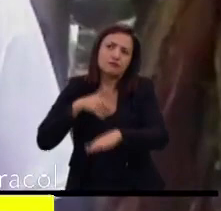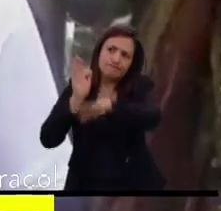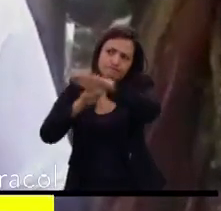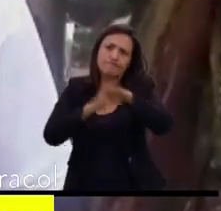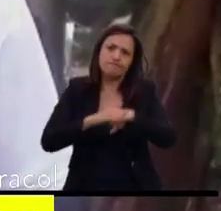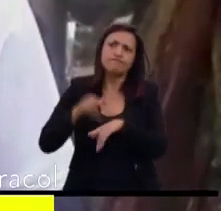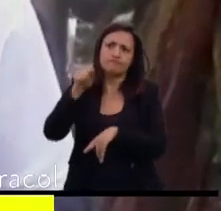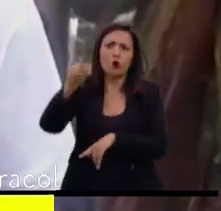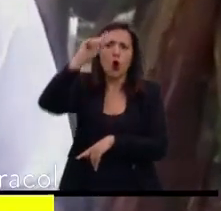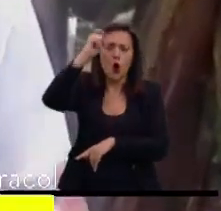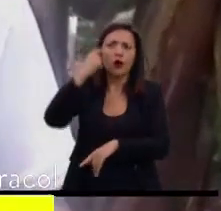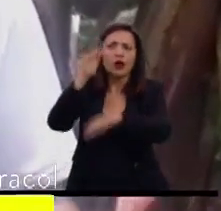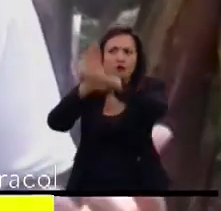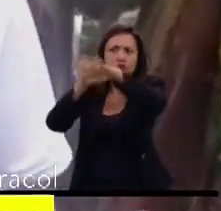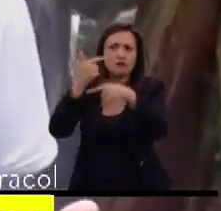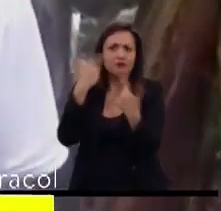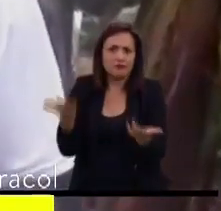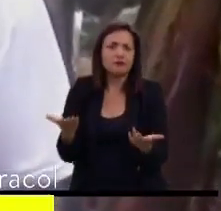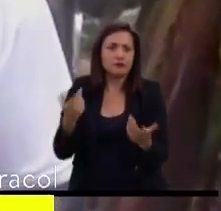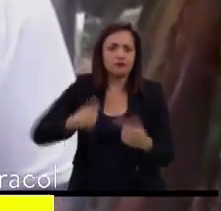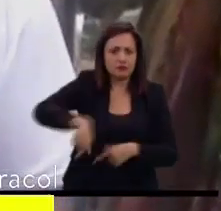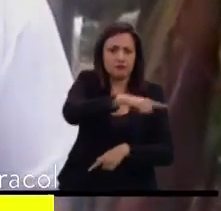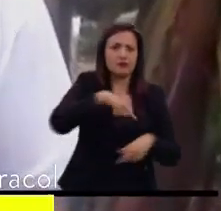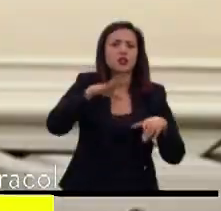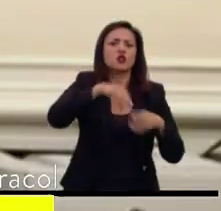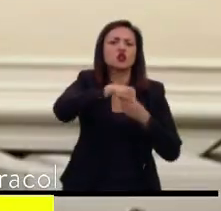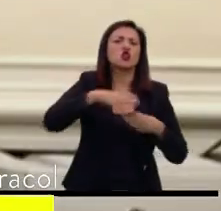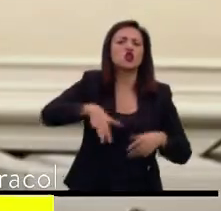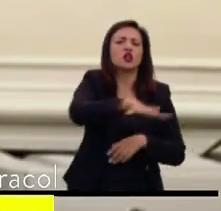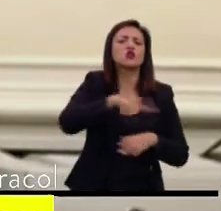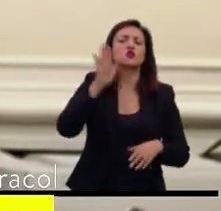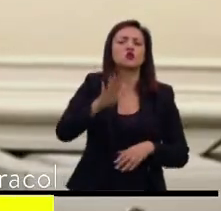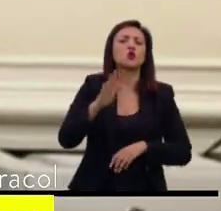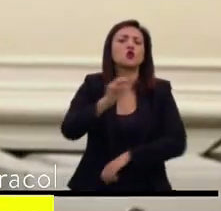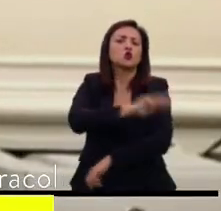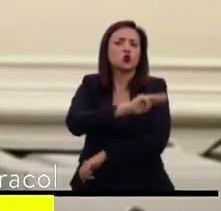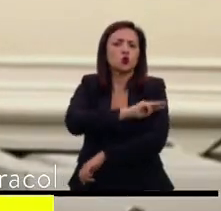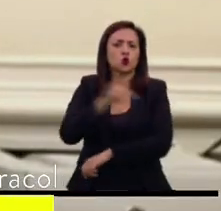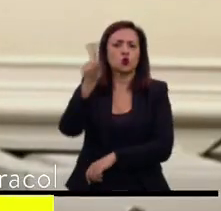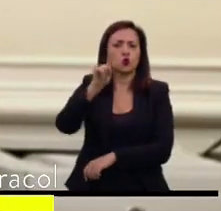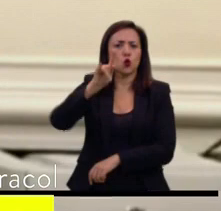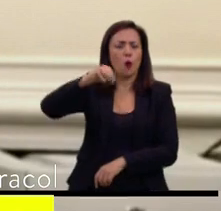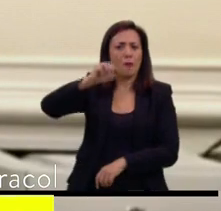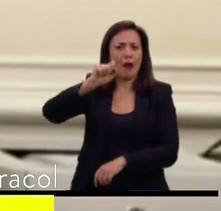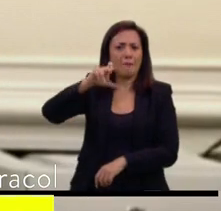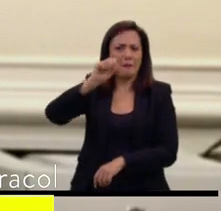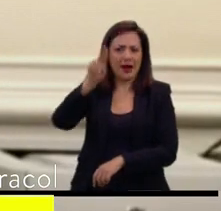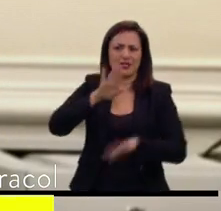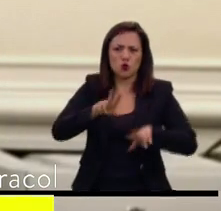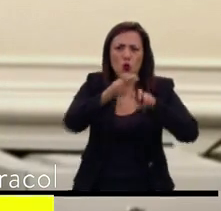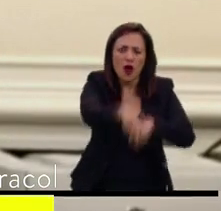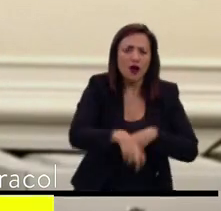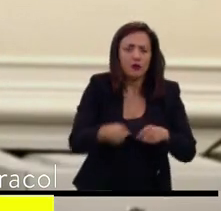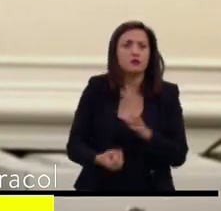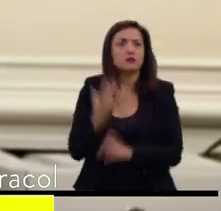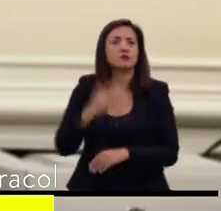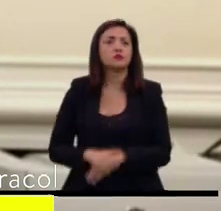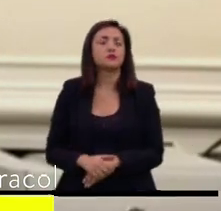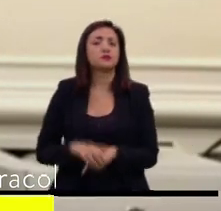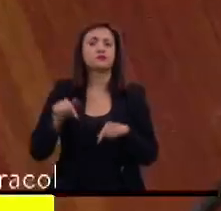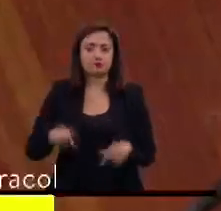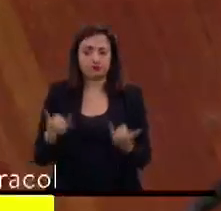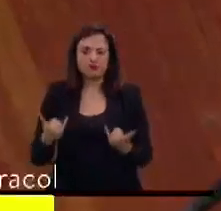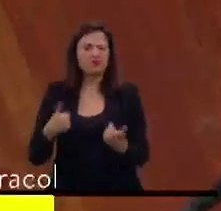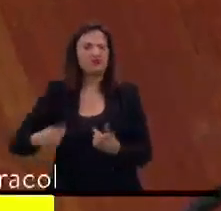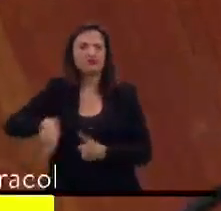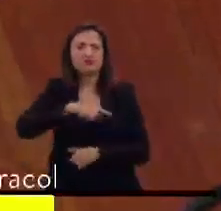queremos hacer al gobierno nacional desde la despensa agrícola del Sumapaz. Somos conscientes de que tenemos que seguir intensificando los